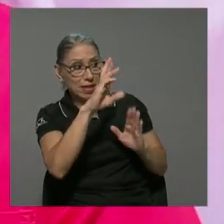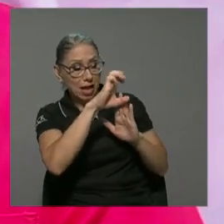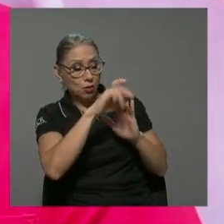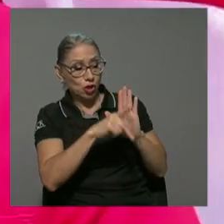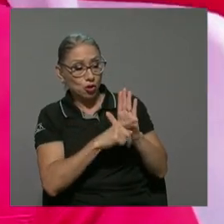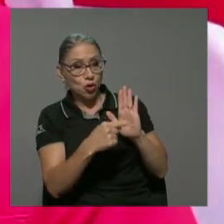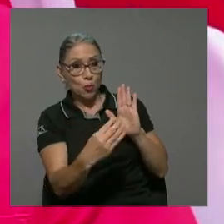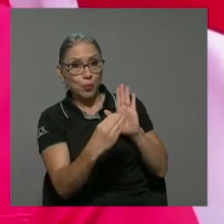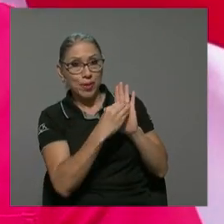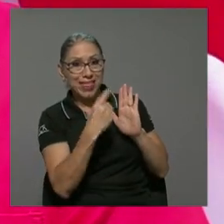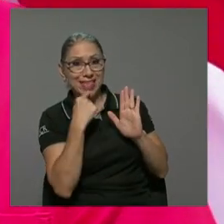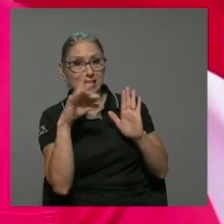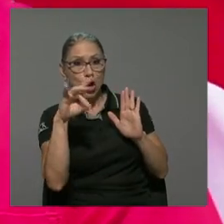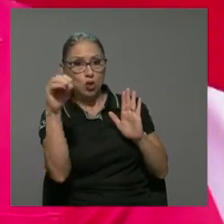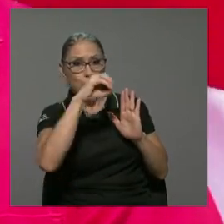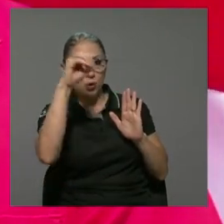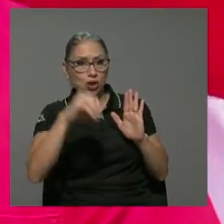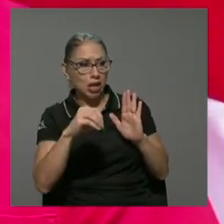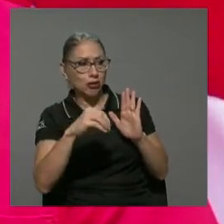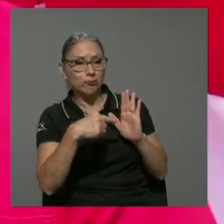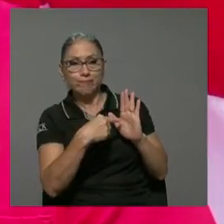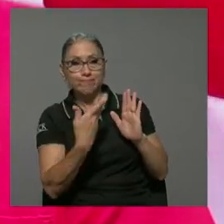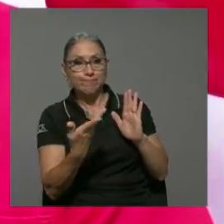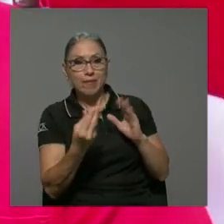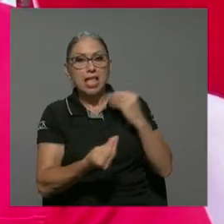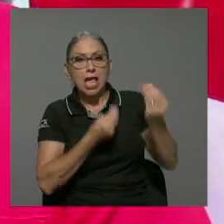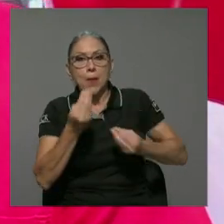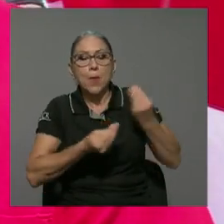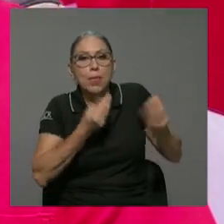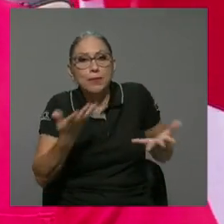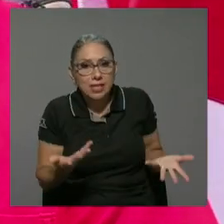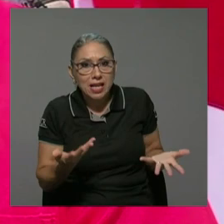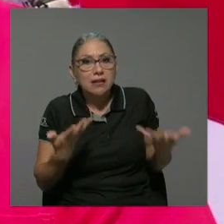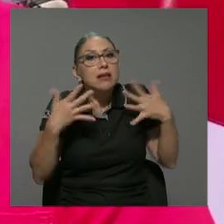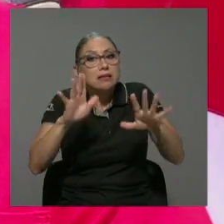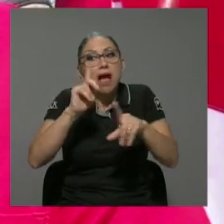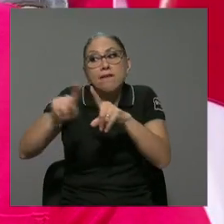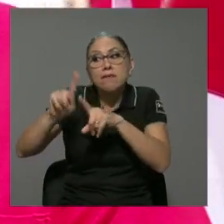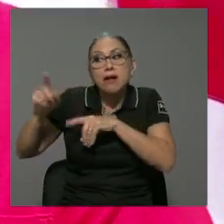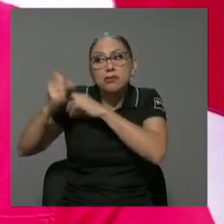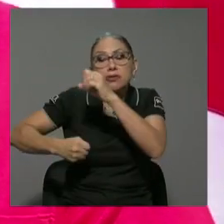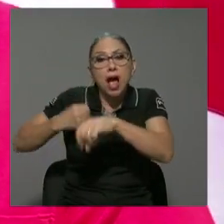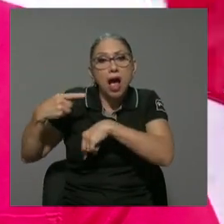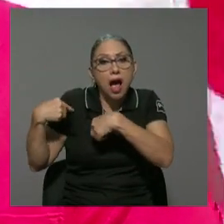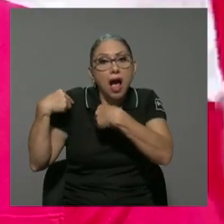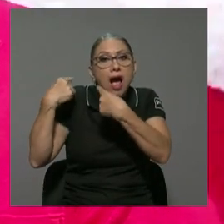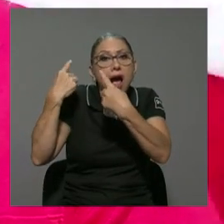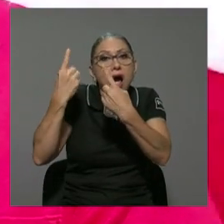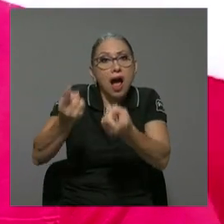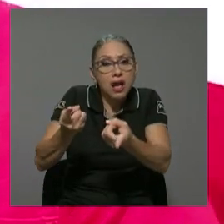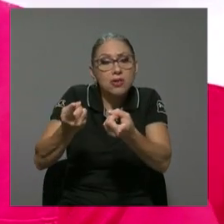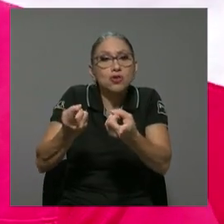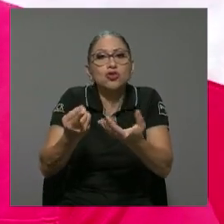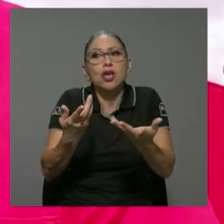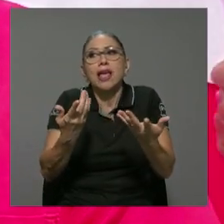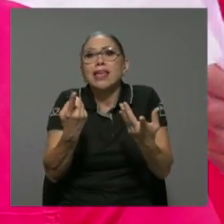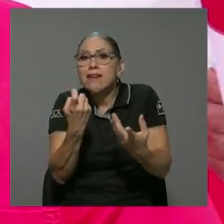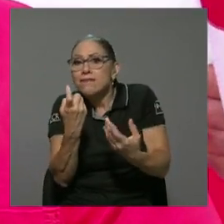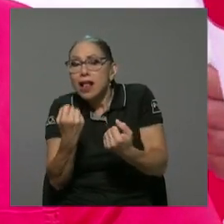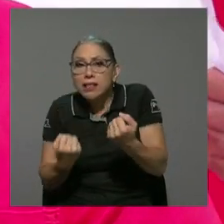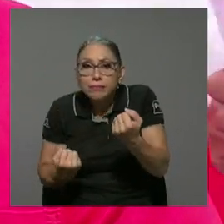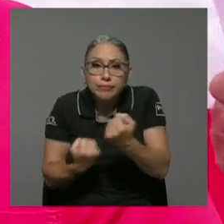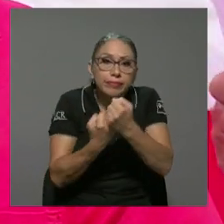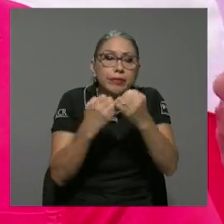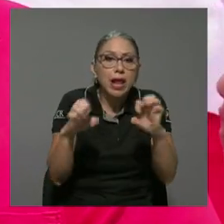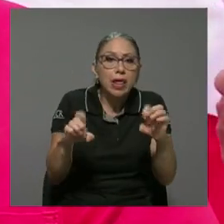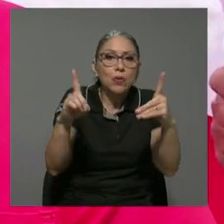8%. ¿Qué podemos hacer? ¿Qué podemos esperar? Porque ya venimos de varios años en que la deuda a la educación es grande